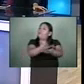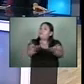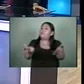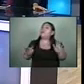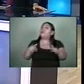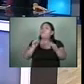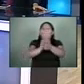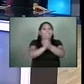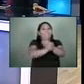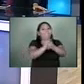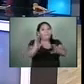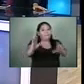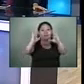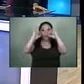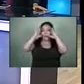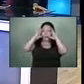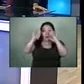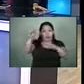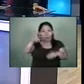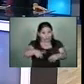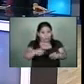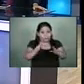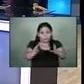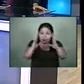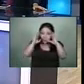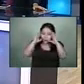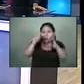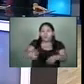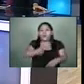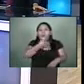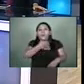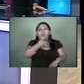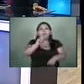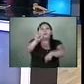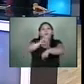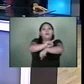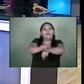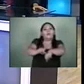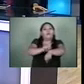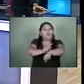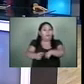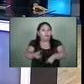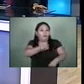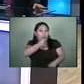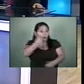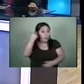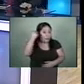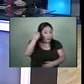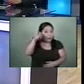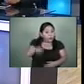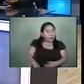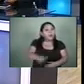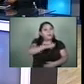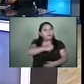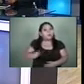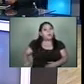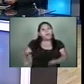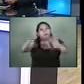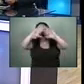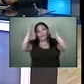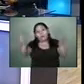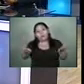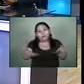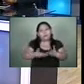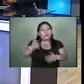Qué gusto que nos acompañen, los invitamos a que se queden con nosotros, en la próxima hora vamos a conocer las noticias nacionales e internacionales más